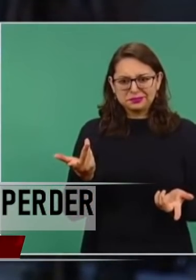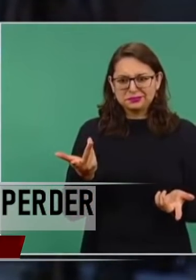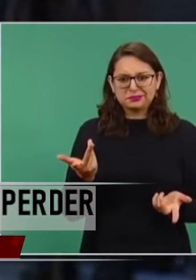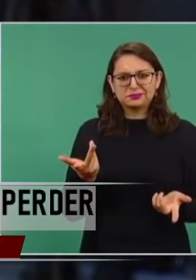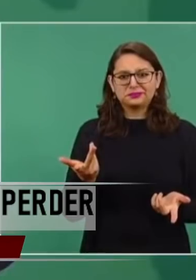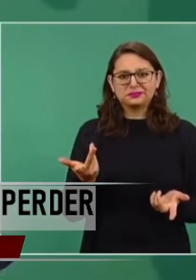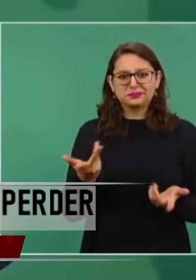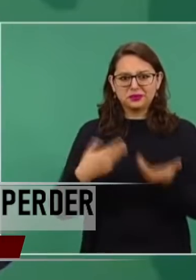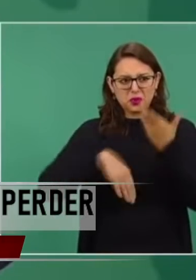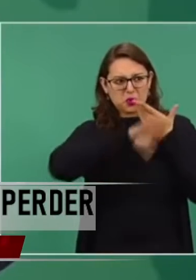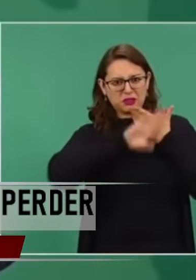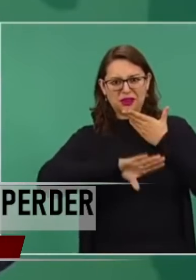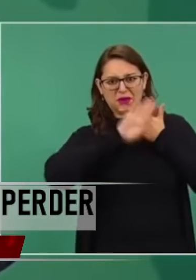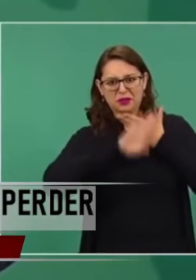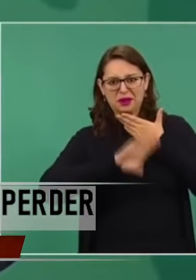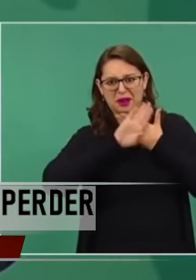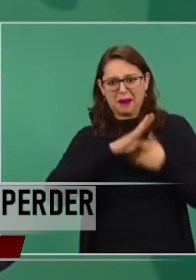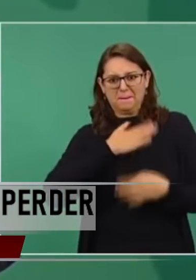opositoras